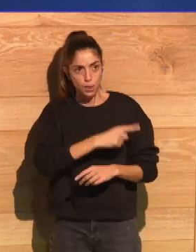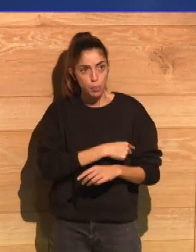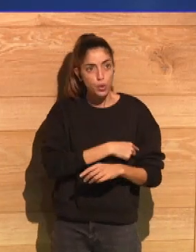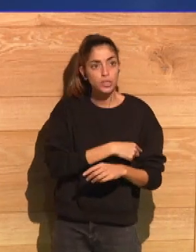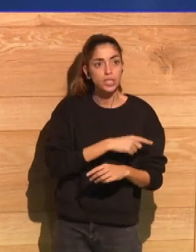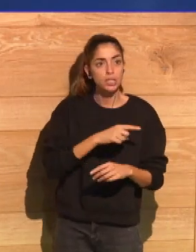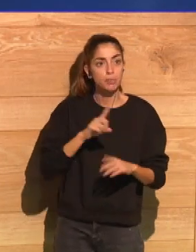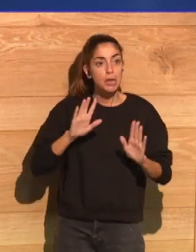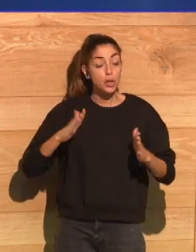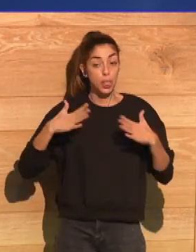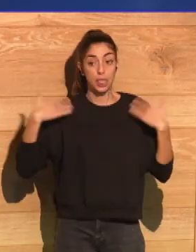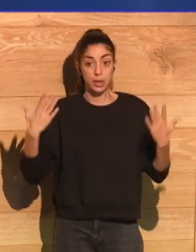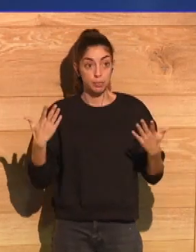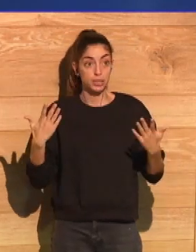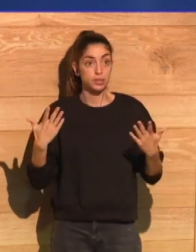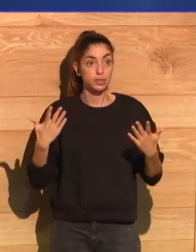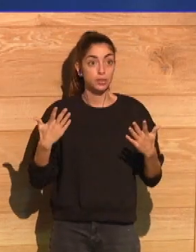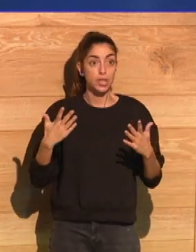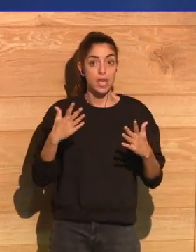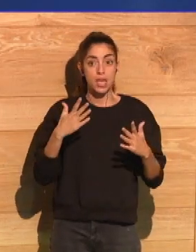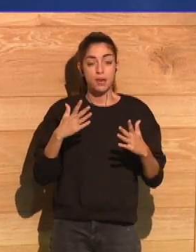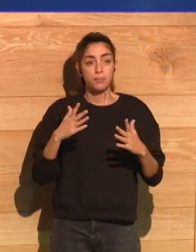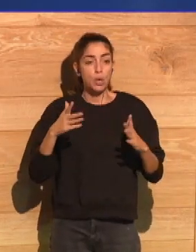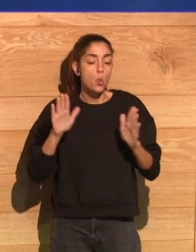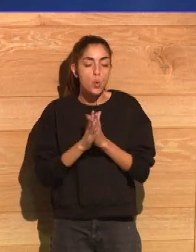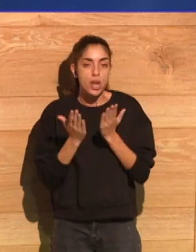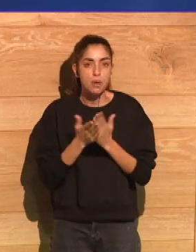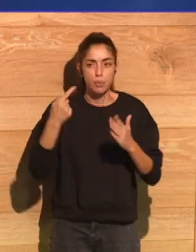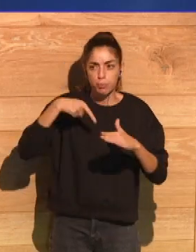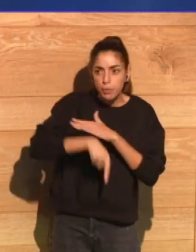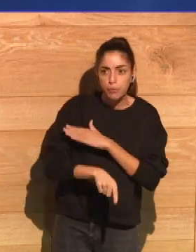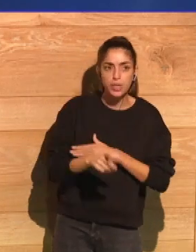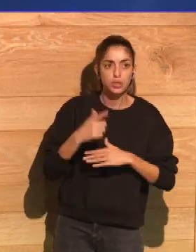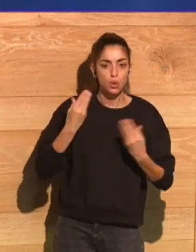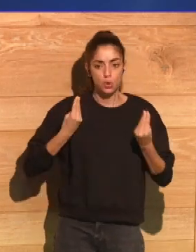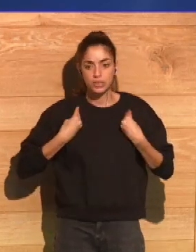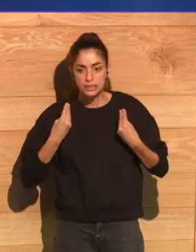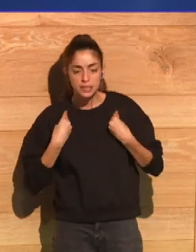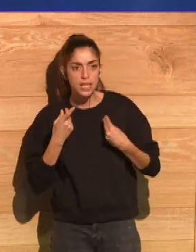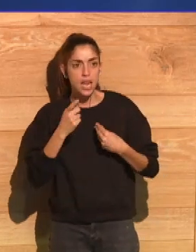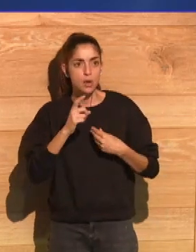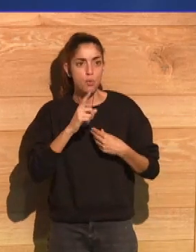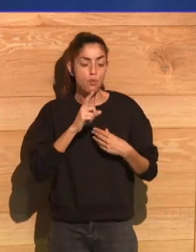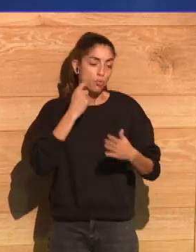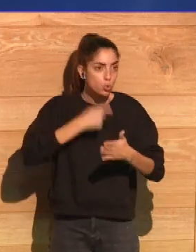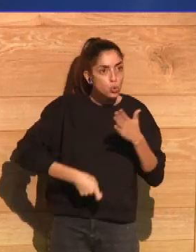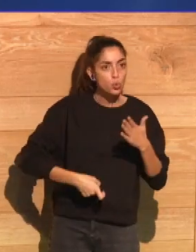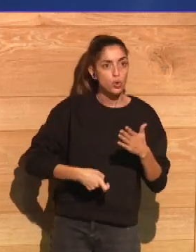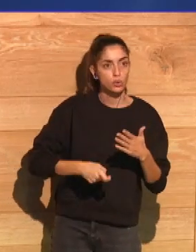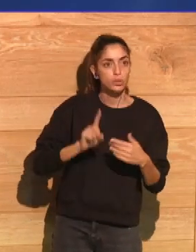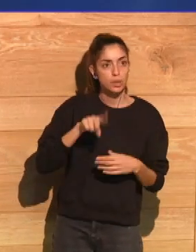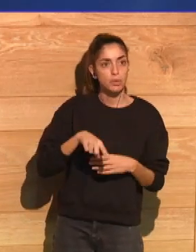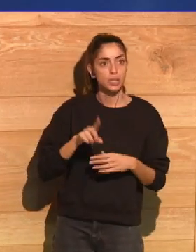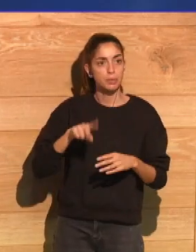repente acaba convirtiéndose en un libro mucho más complejo, mucho más profundo y existencialista, y acaba siendo un libro sobre